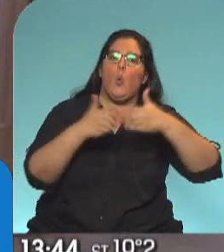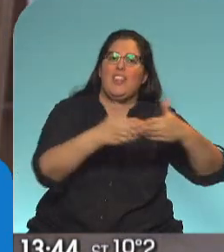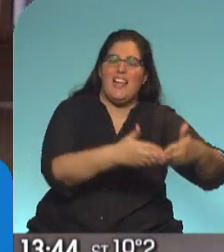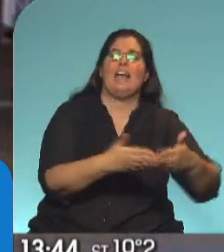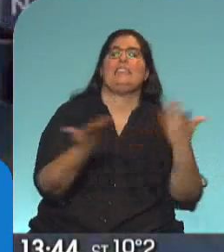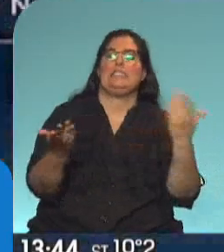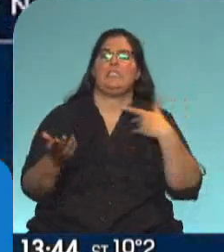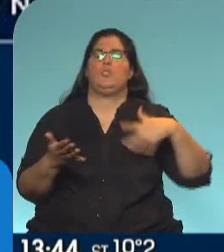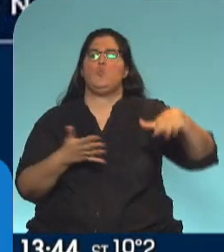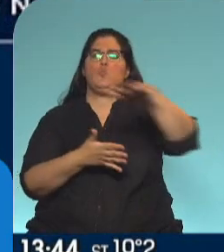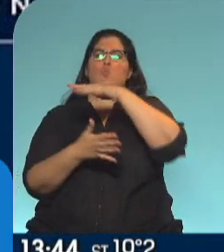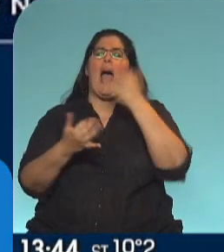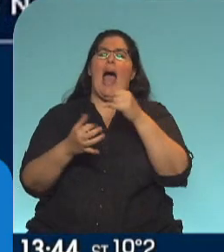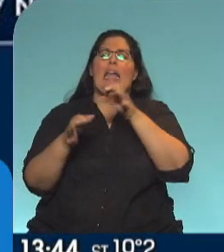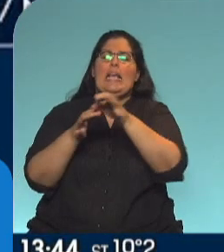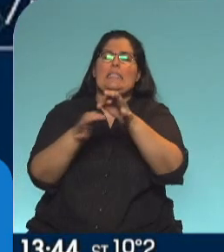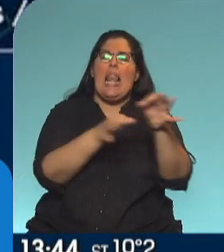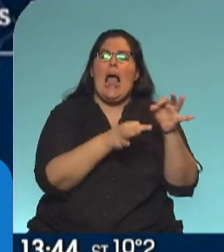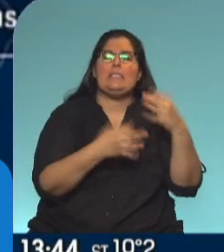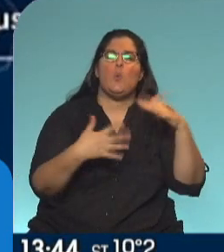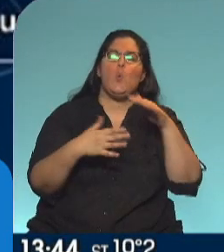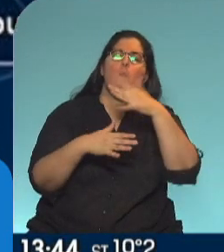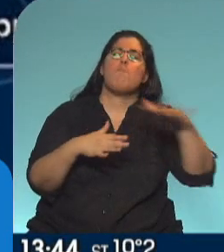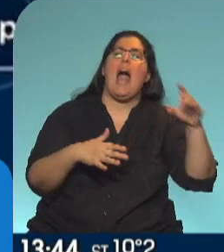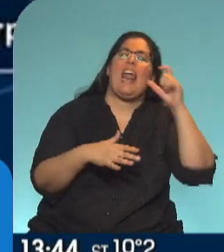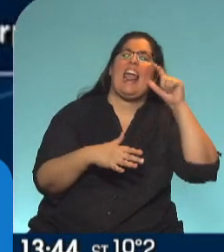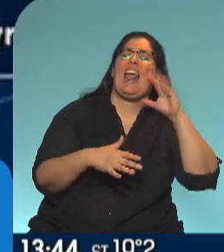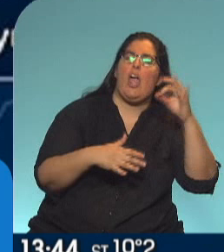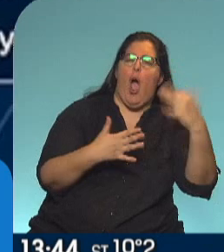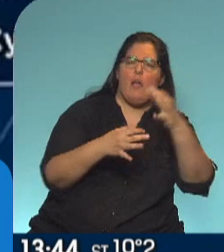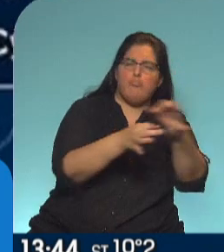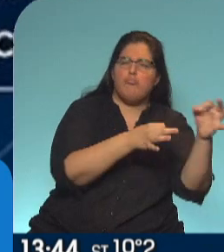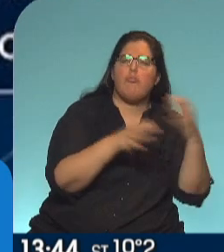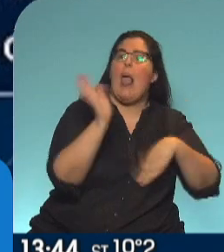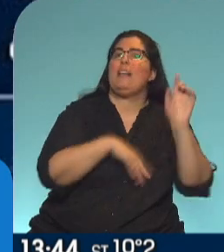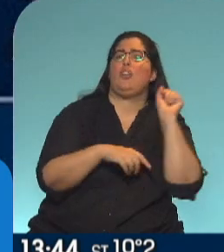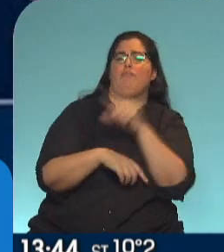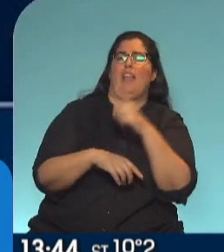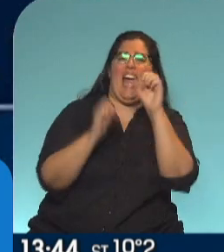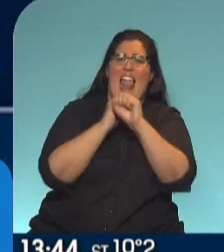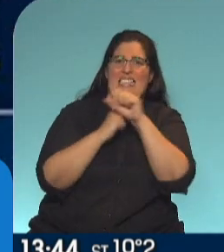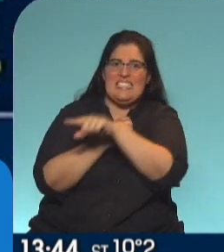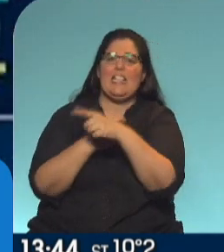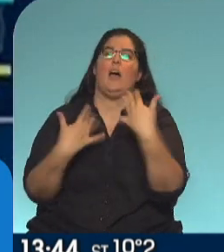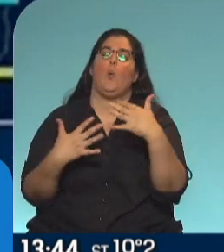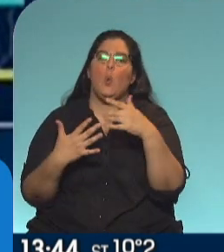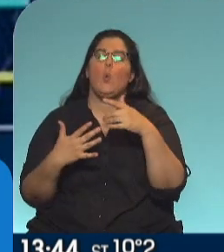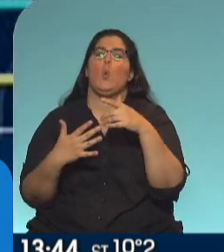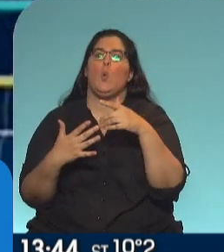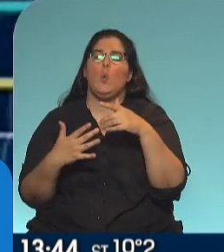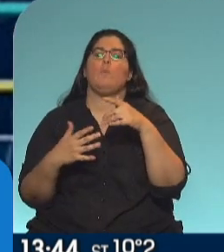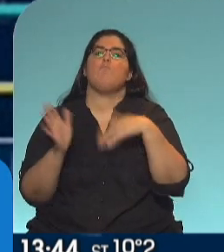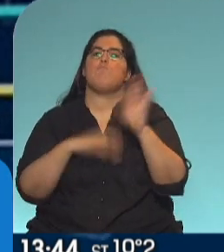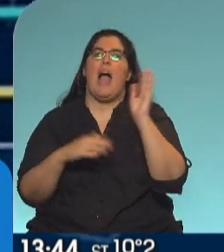una enorme cantidad de islas como la del mar Egeo, que además pertenece en su mayoría a Grecia, llevaría el área económica